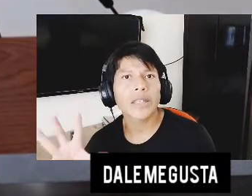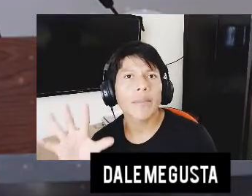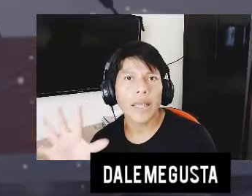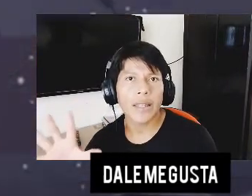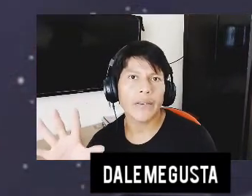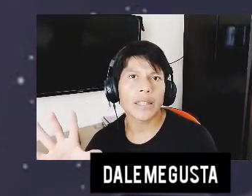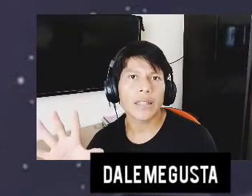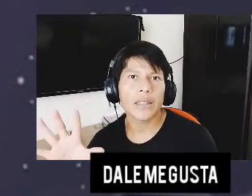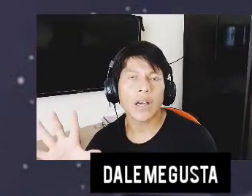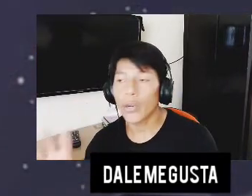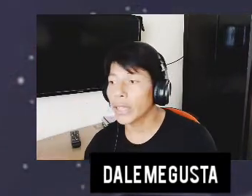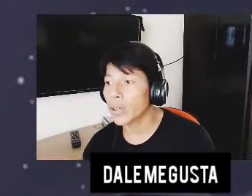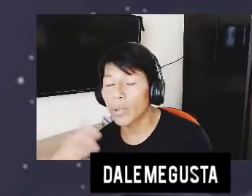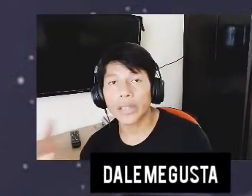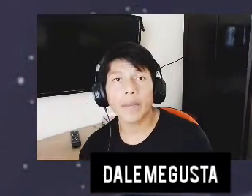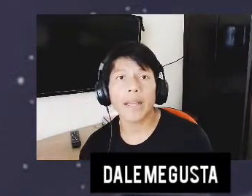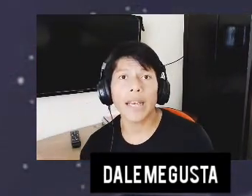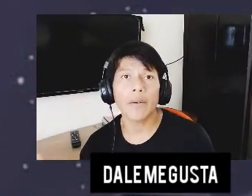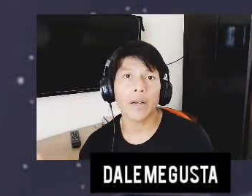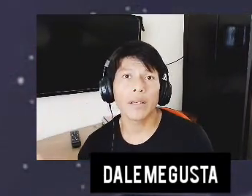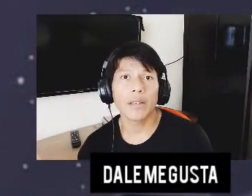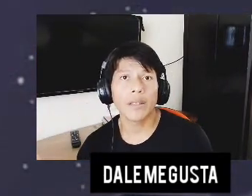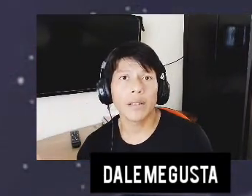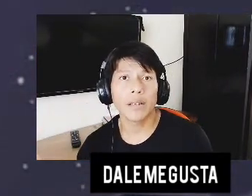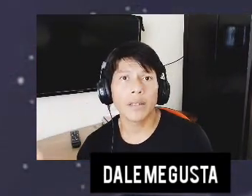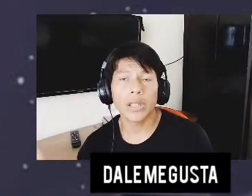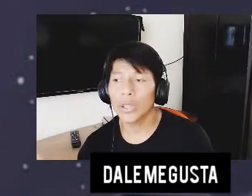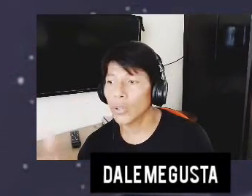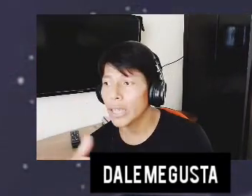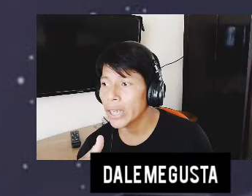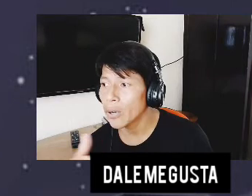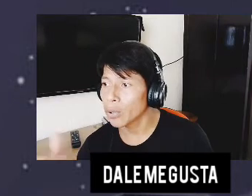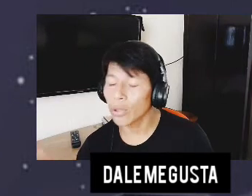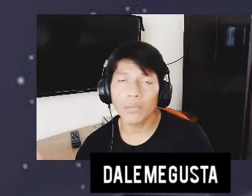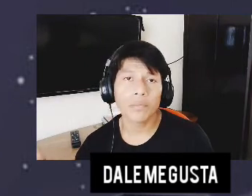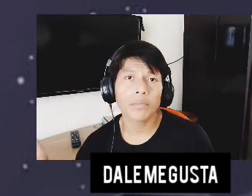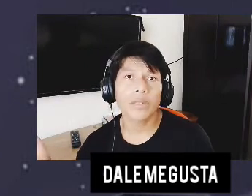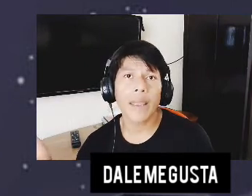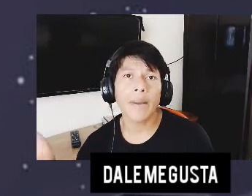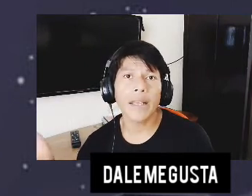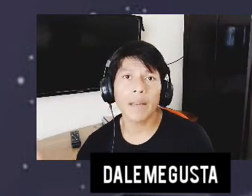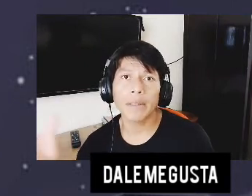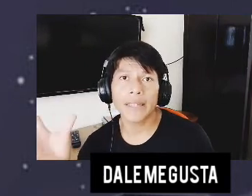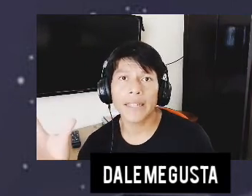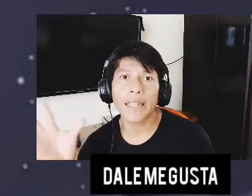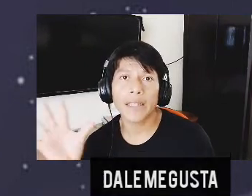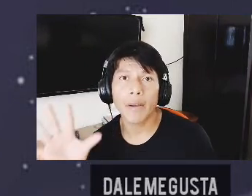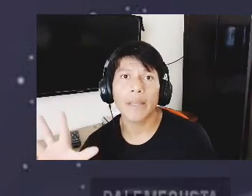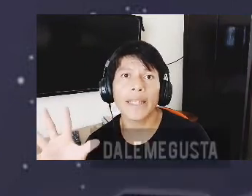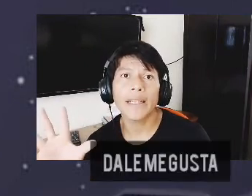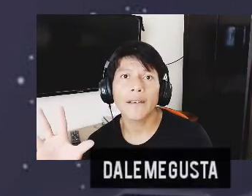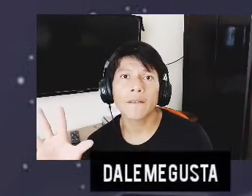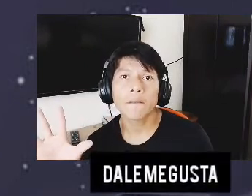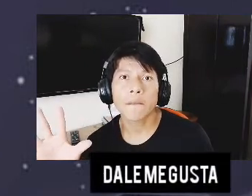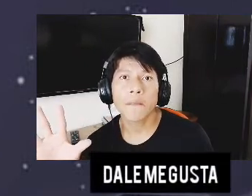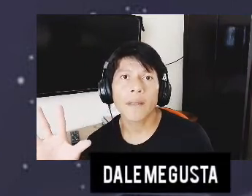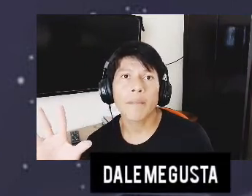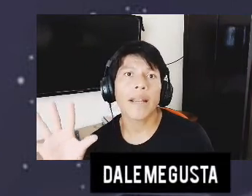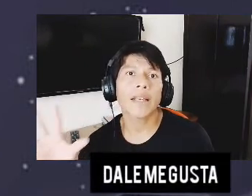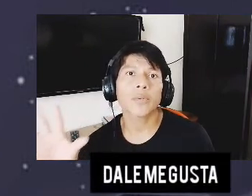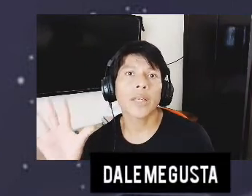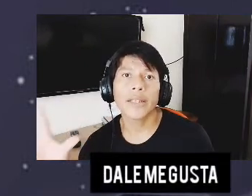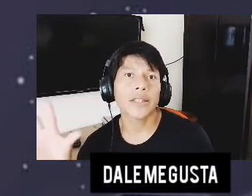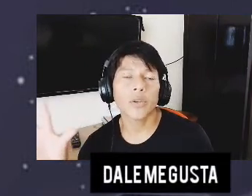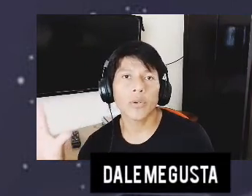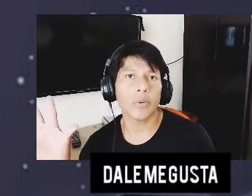manos con el tema de Devani, ahorita con el tema del agua. Y no sé qué otro tema, el presidente se va a meter